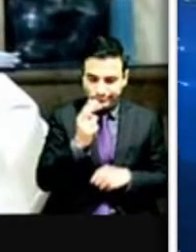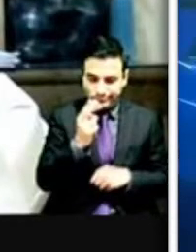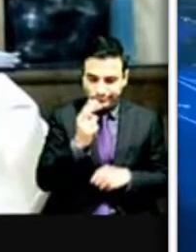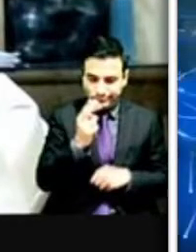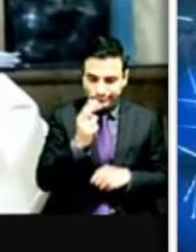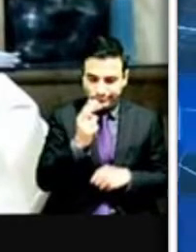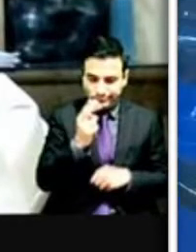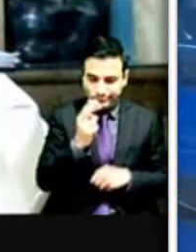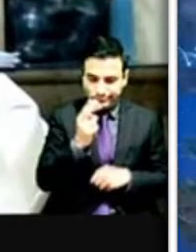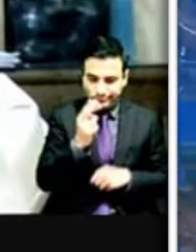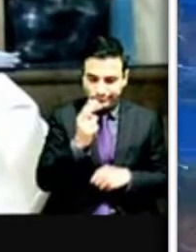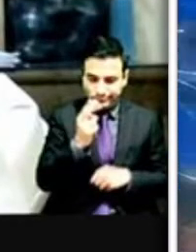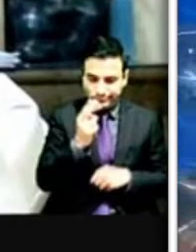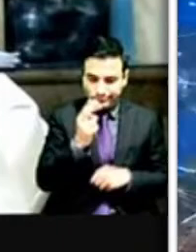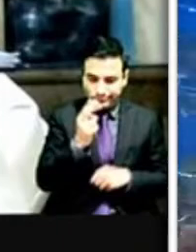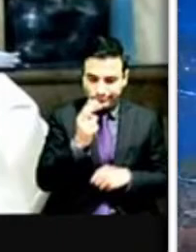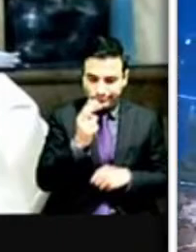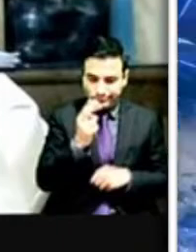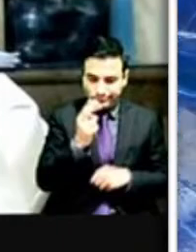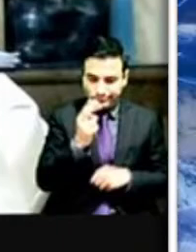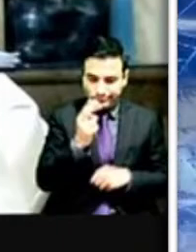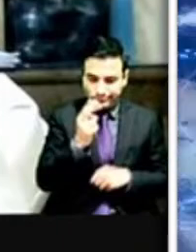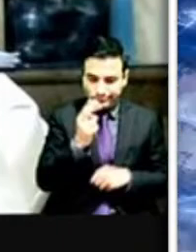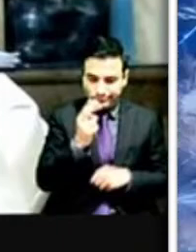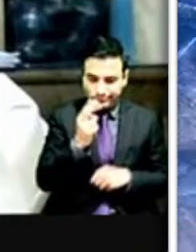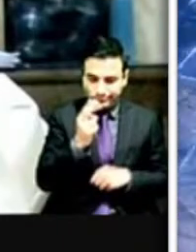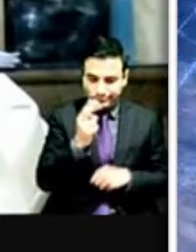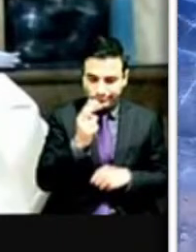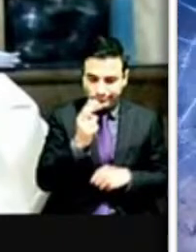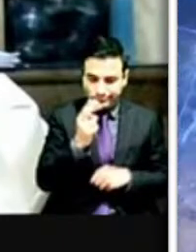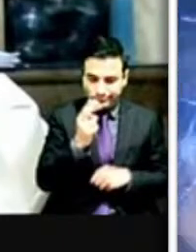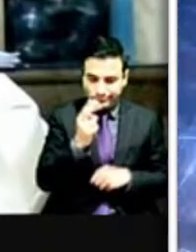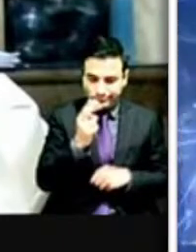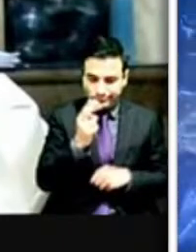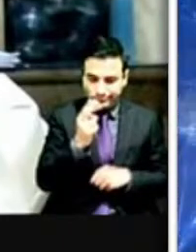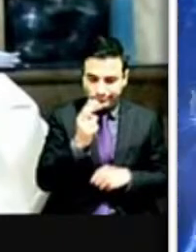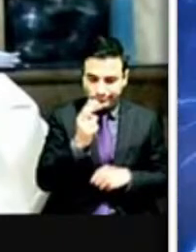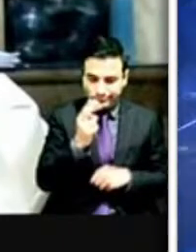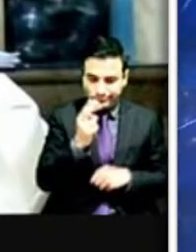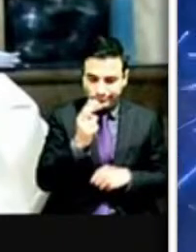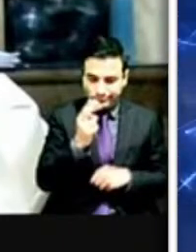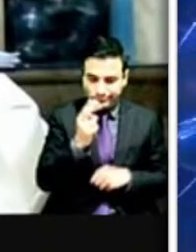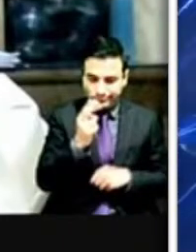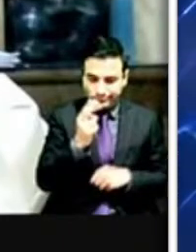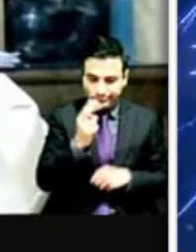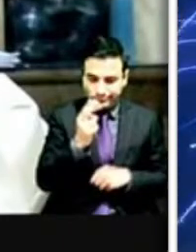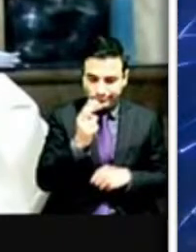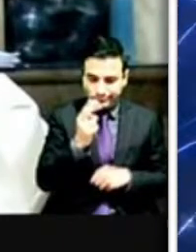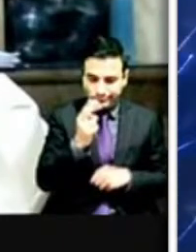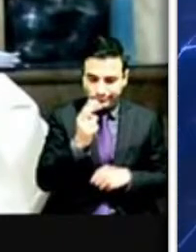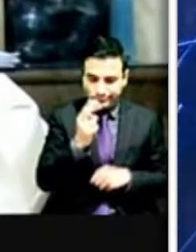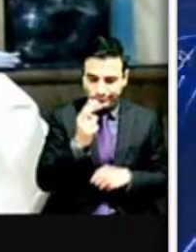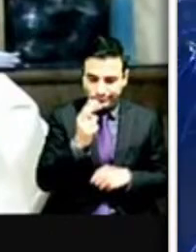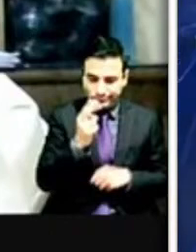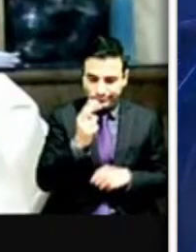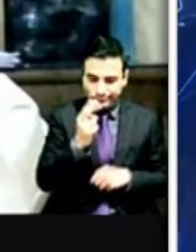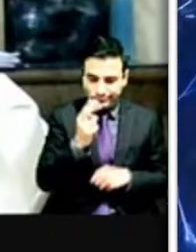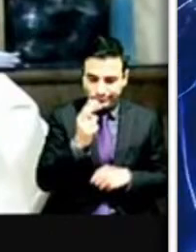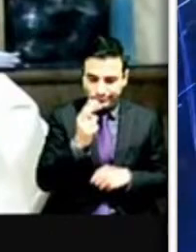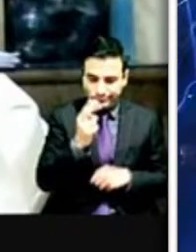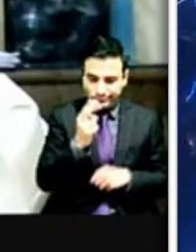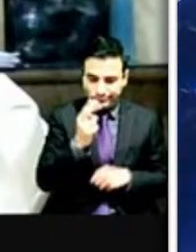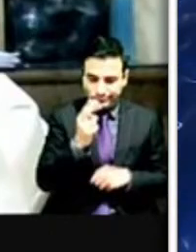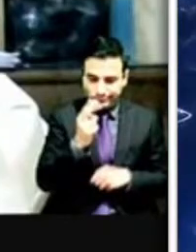El primero, reunir los 2.7 millones de firmas. El segundo es que sea este el porcentaje de 3%